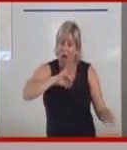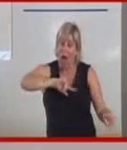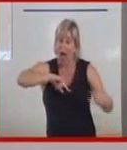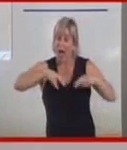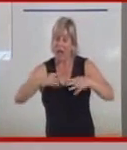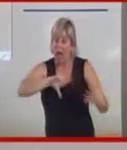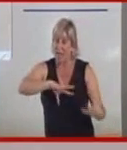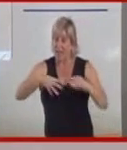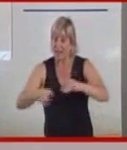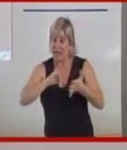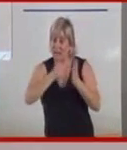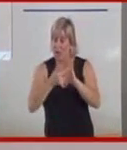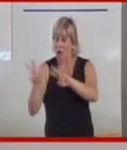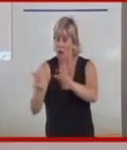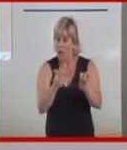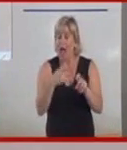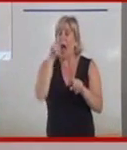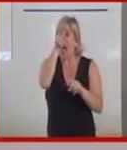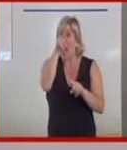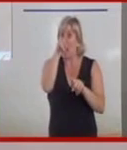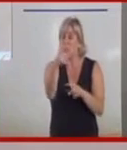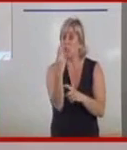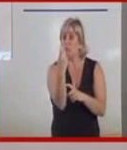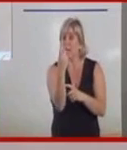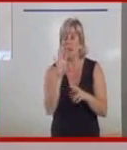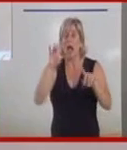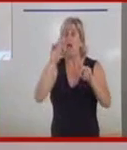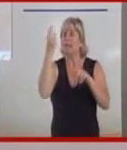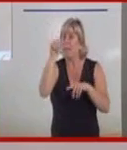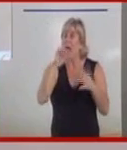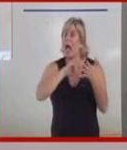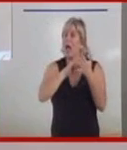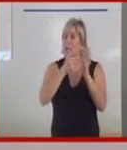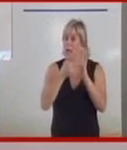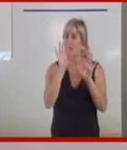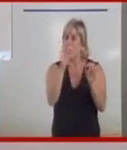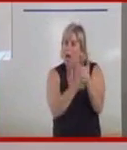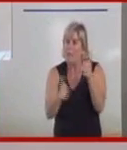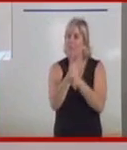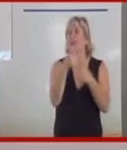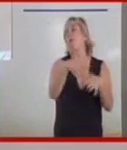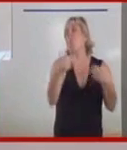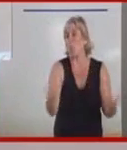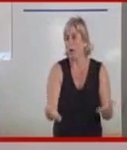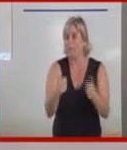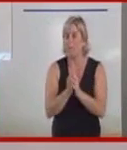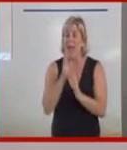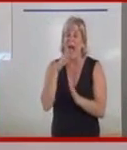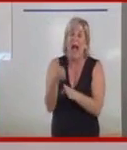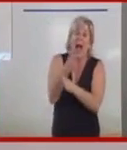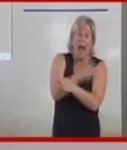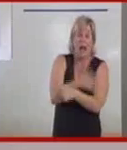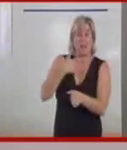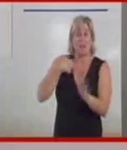adapten, como digo, tanto a sus necesidades como a sus preferencias. Antes de entrar en esta parte más técnica, voy a hacer